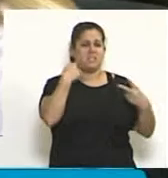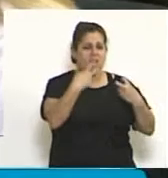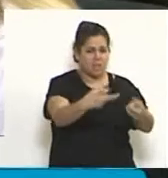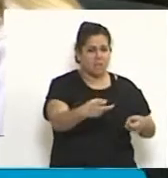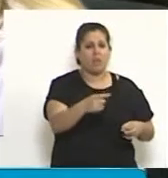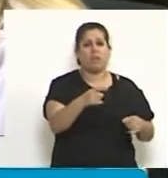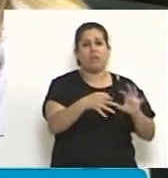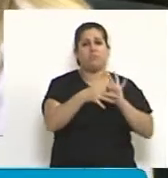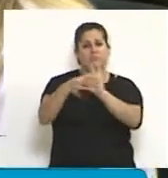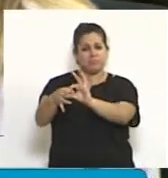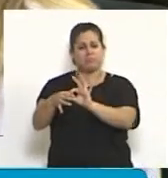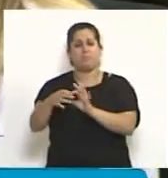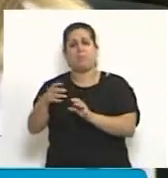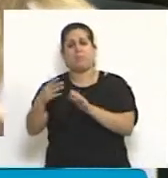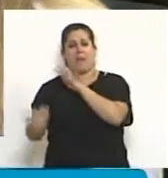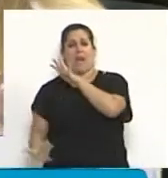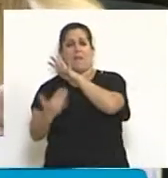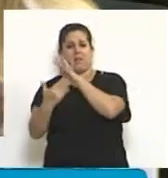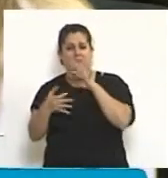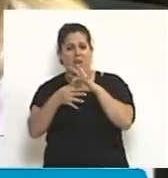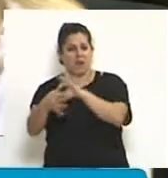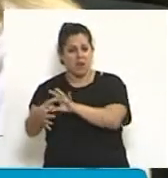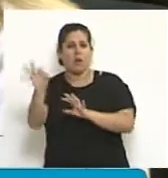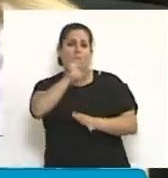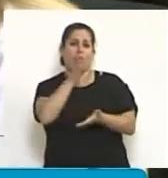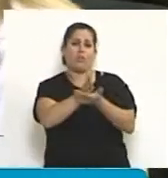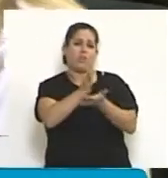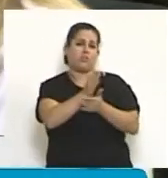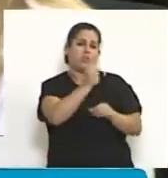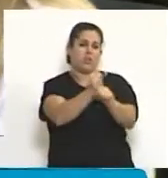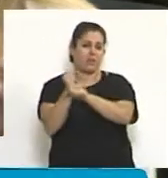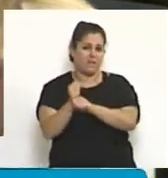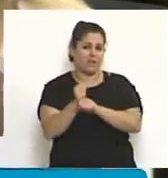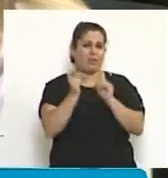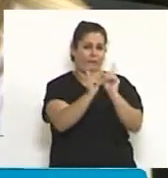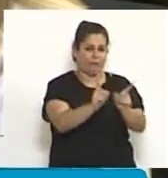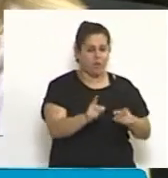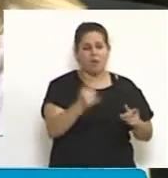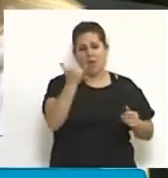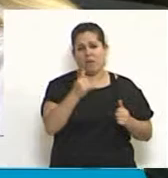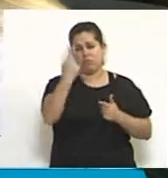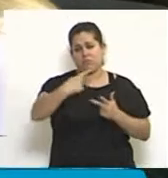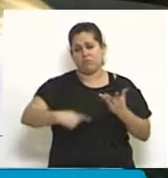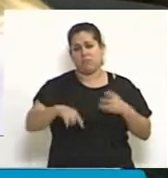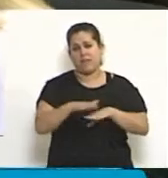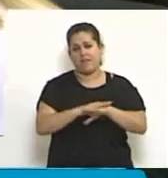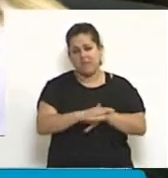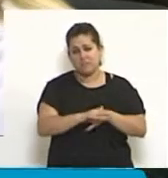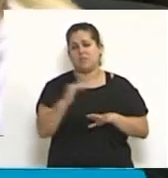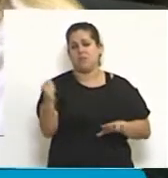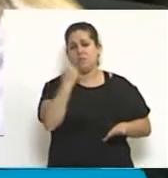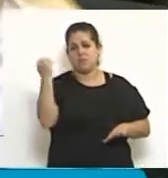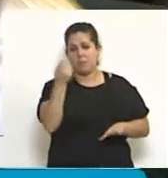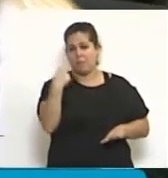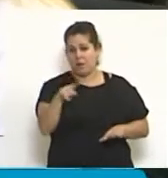continúe en el ámbito parlamentario, preservar los derechos de los trabajadores, cuestiones básicas, elementales, pero